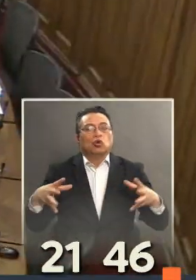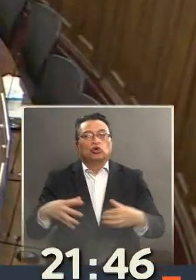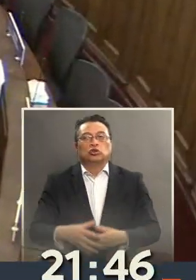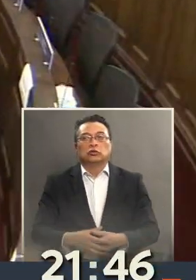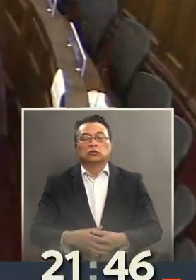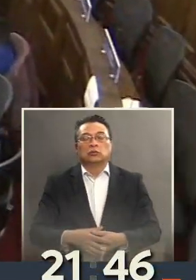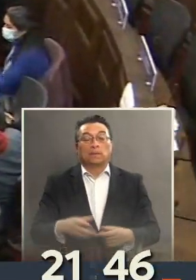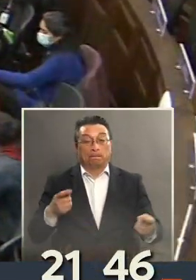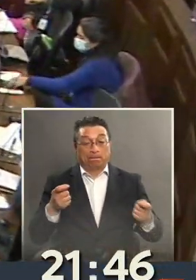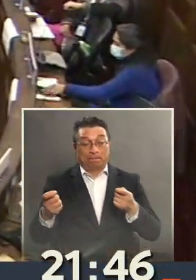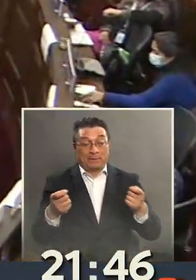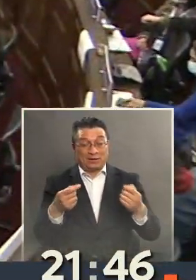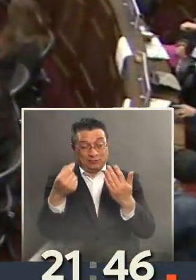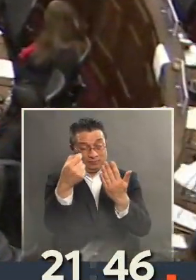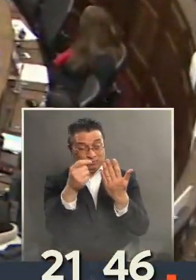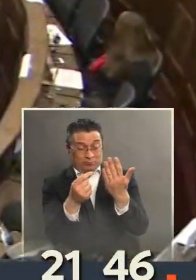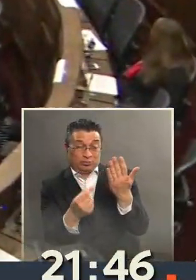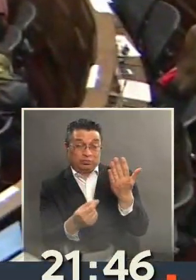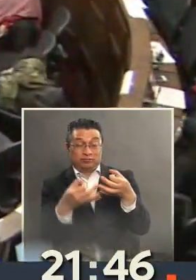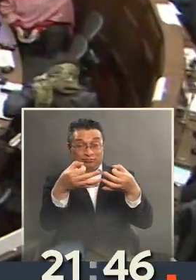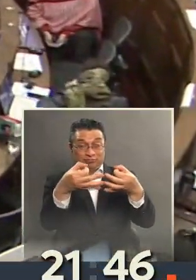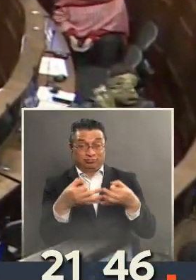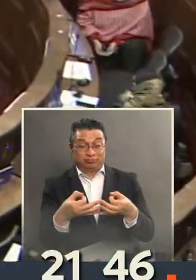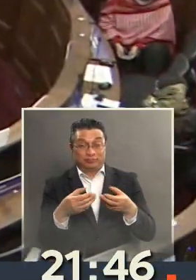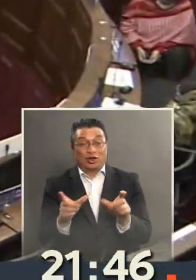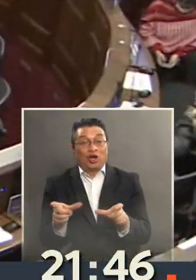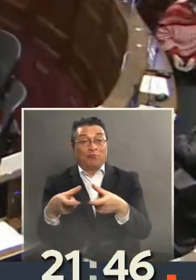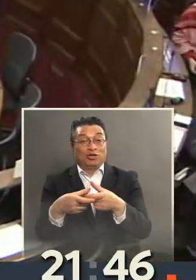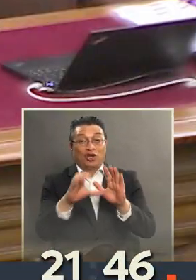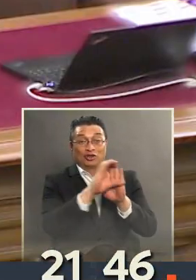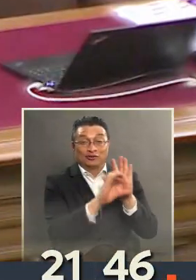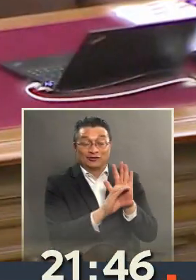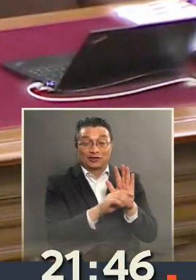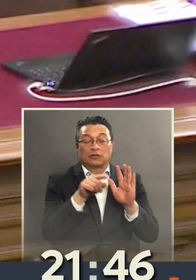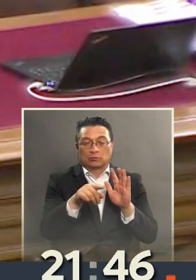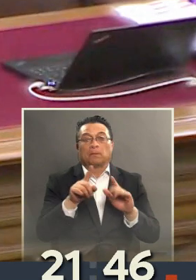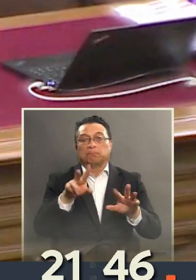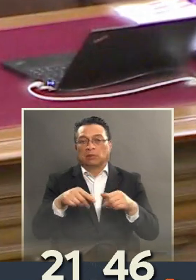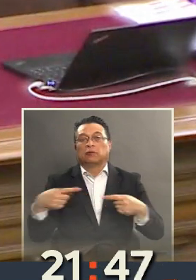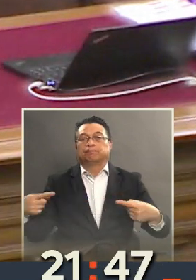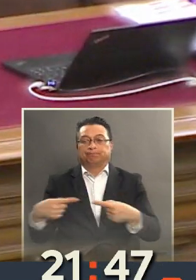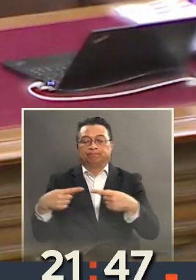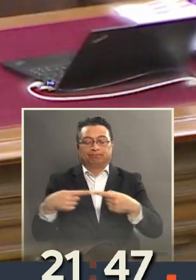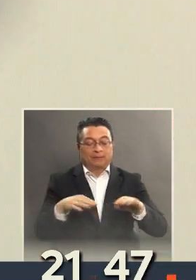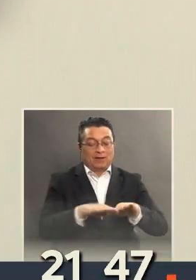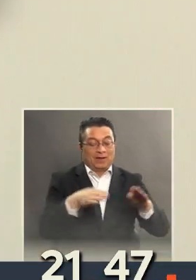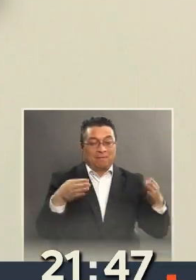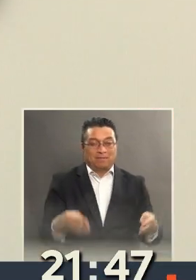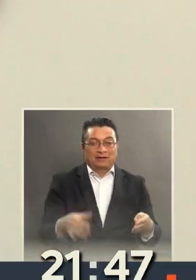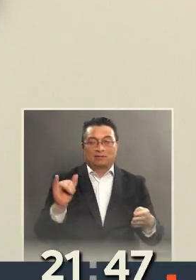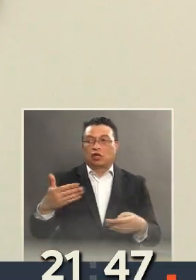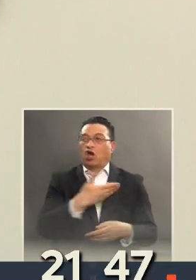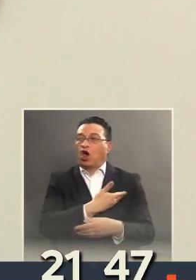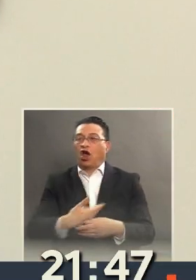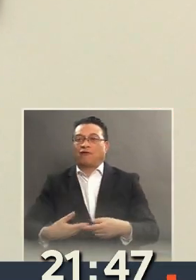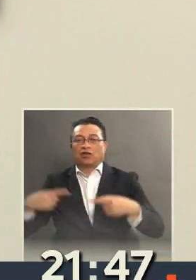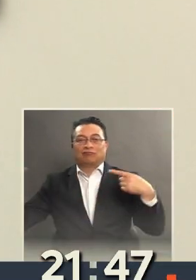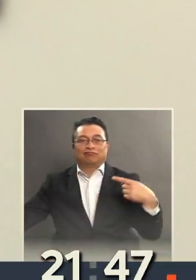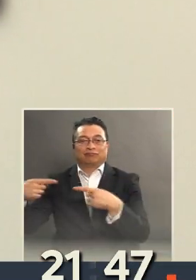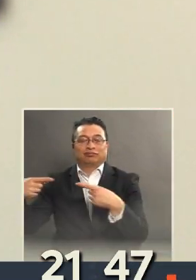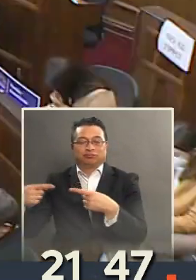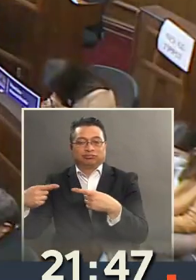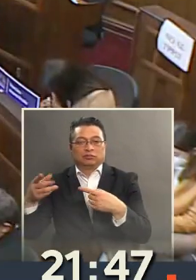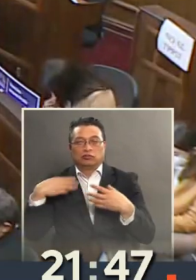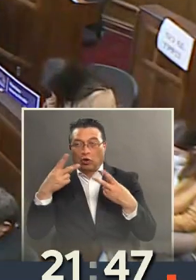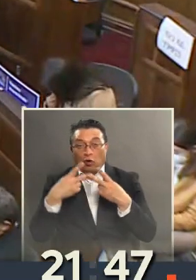El manejo presupuestario de la Convención Constitucional sigue siendo foco de tensión entre la mesa del organismo con el gobierno, luego de que se